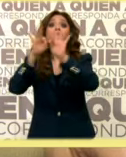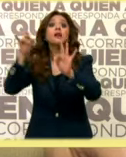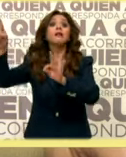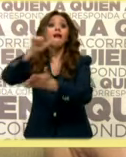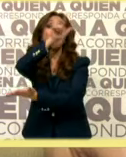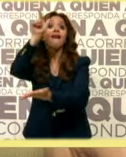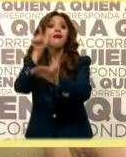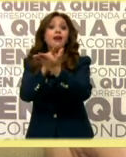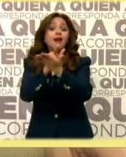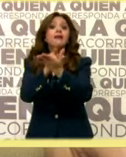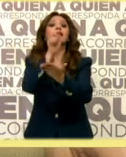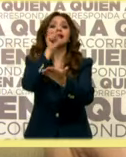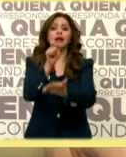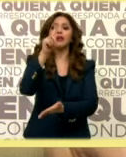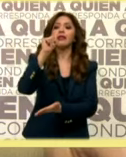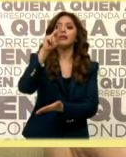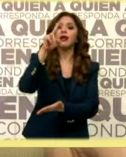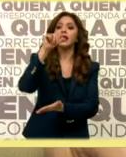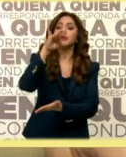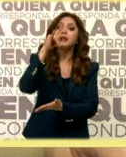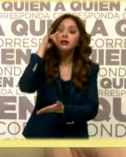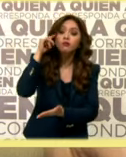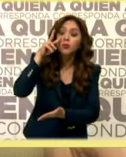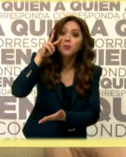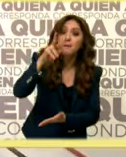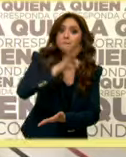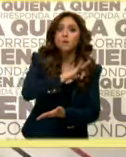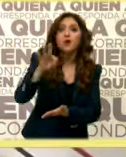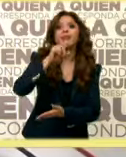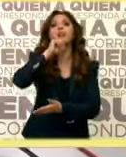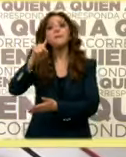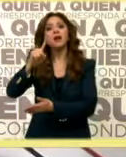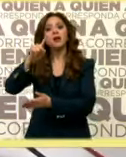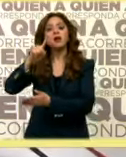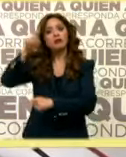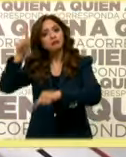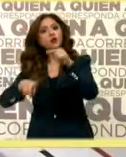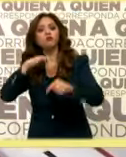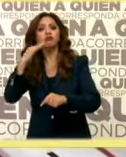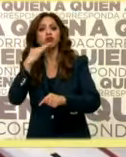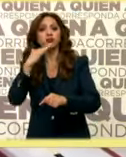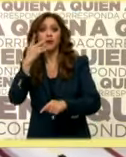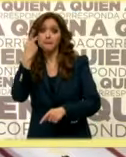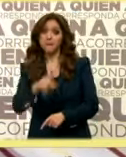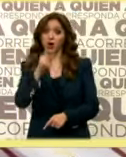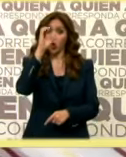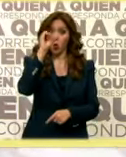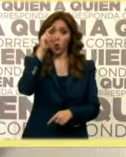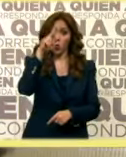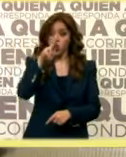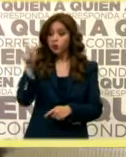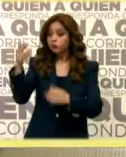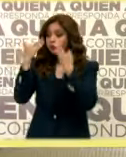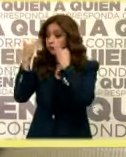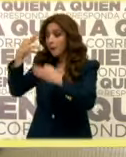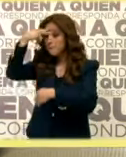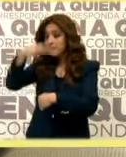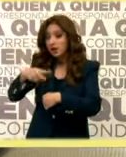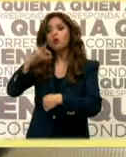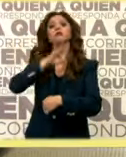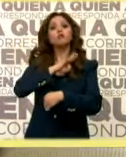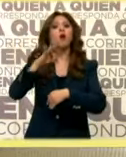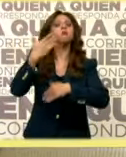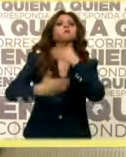de transparencia y en materia de la lucha a la corrupción. Aún así, para la ONU son grandes avances. Hace 10